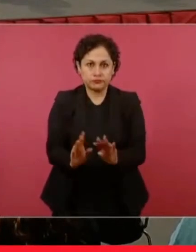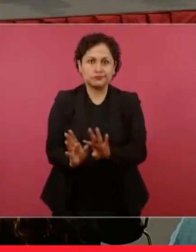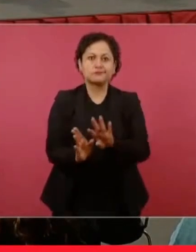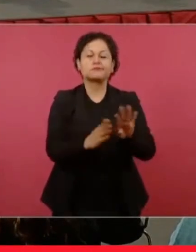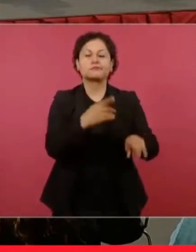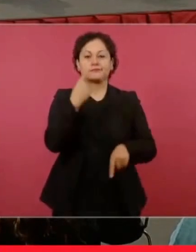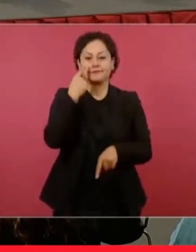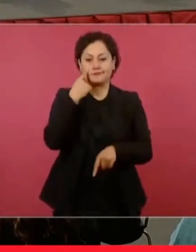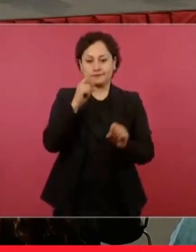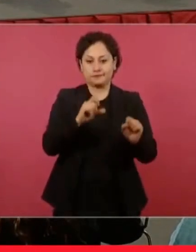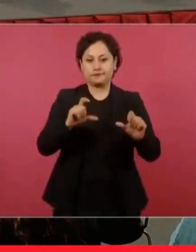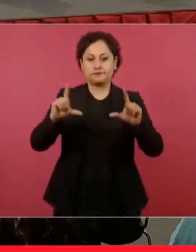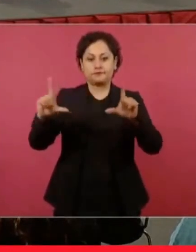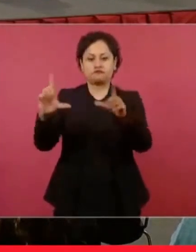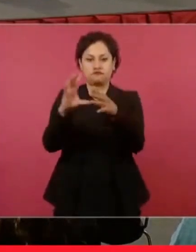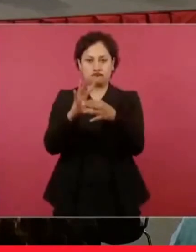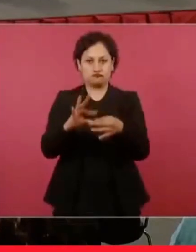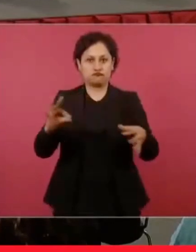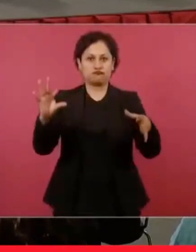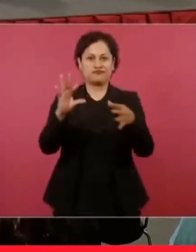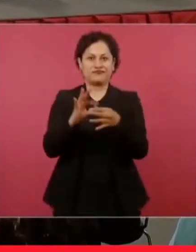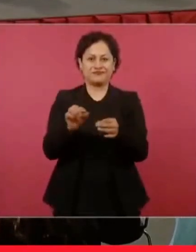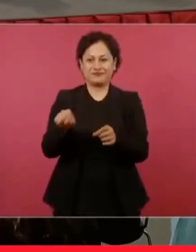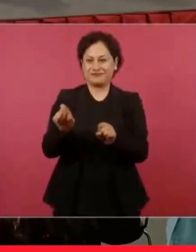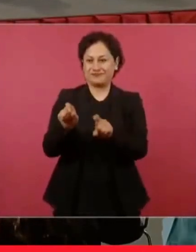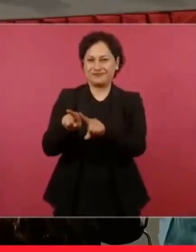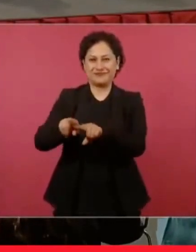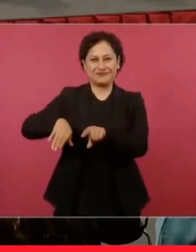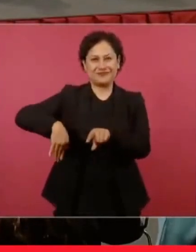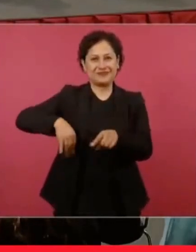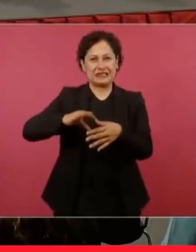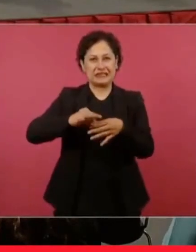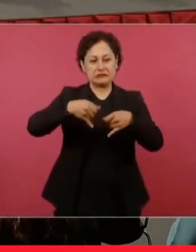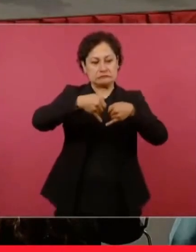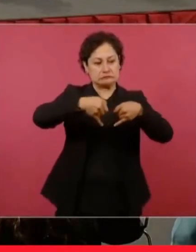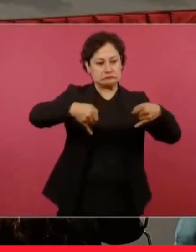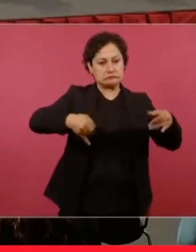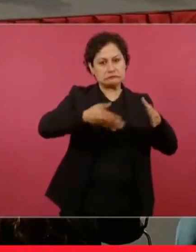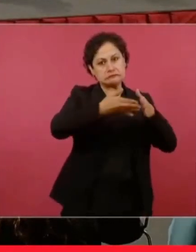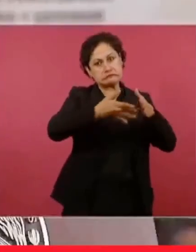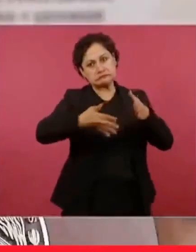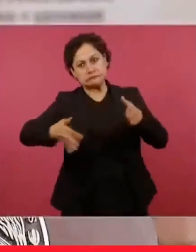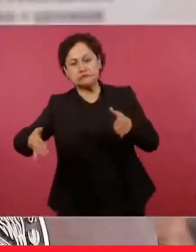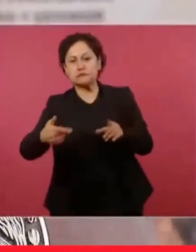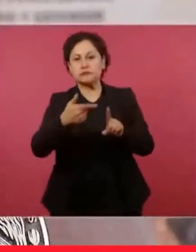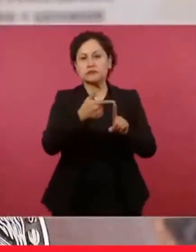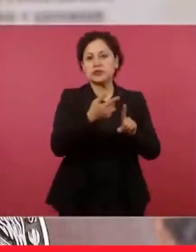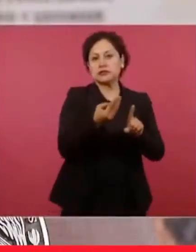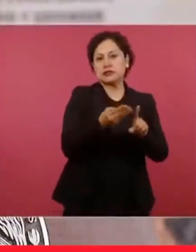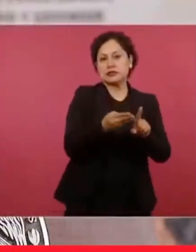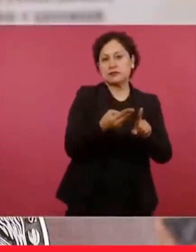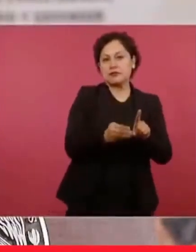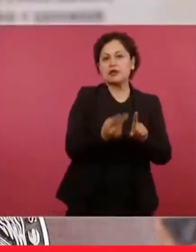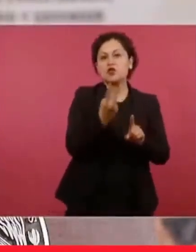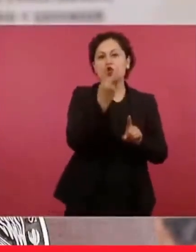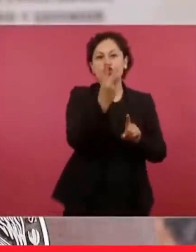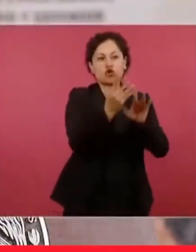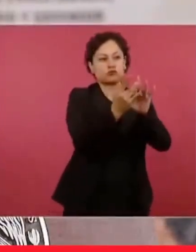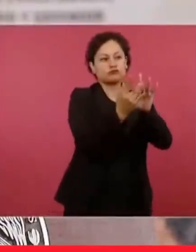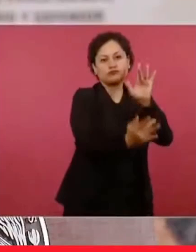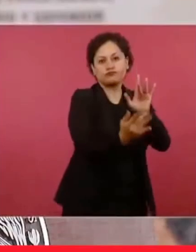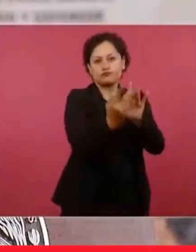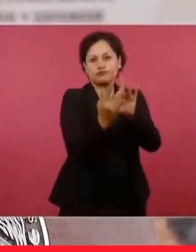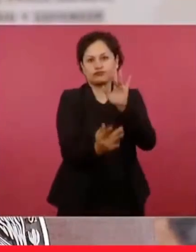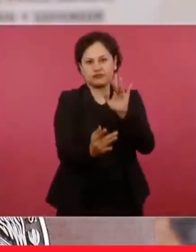es lo que ya ha explicado la secuencia el ingeniero Cuellar. Para el día 7 de mayo se tuvieron 2 interrupciones. La primera